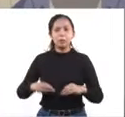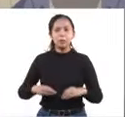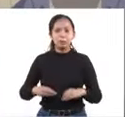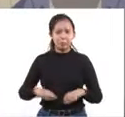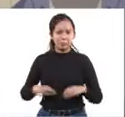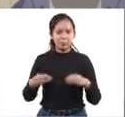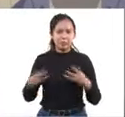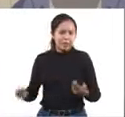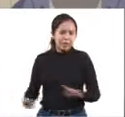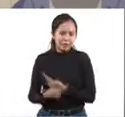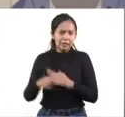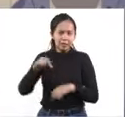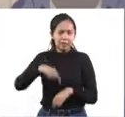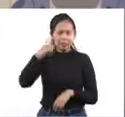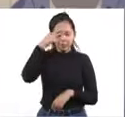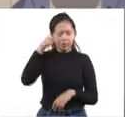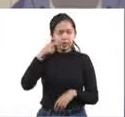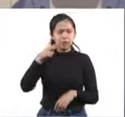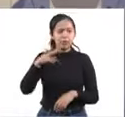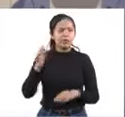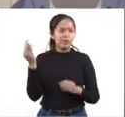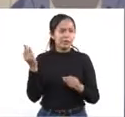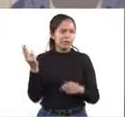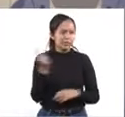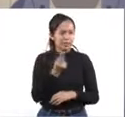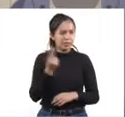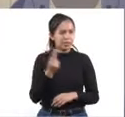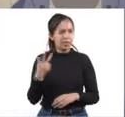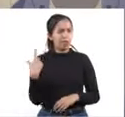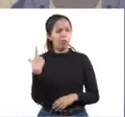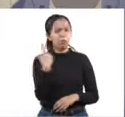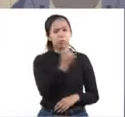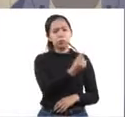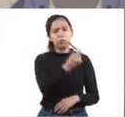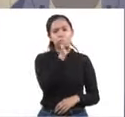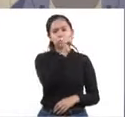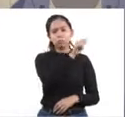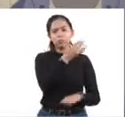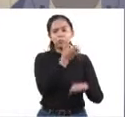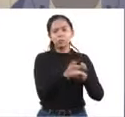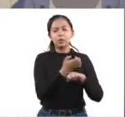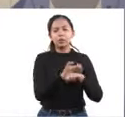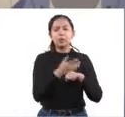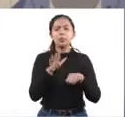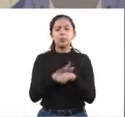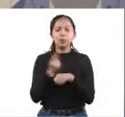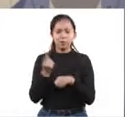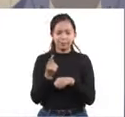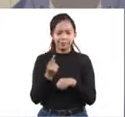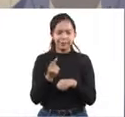Estados Unidos por diversas razones, pero principalmente por necesidad.